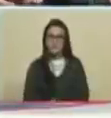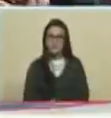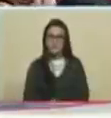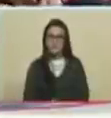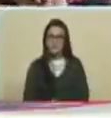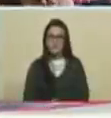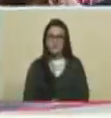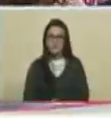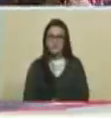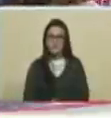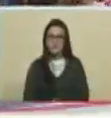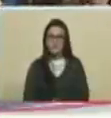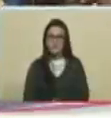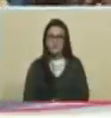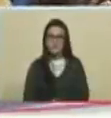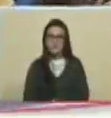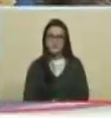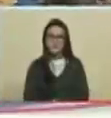¡Cúmplase!